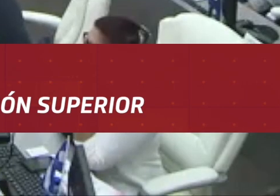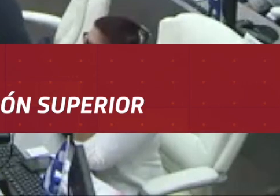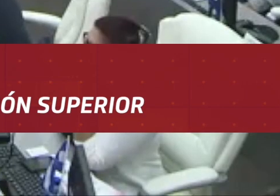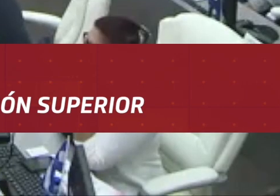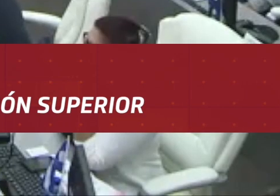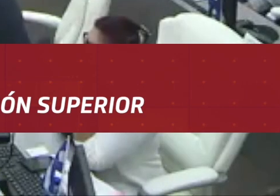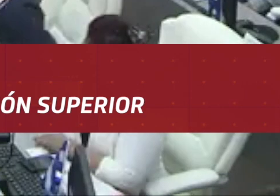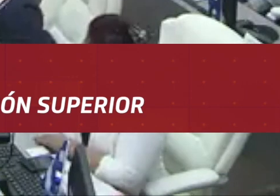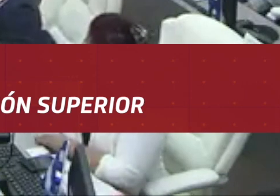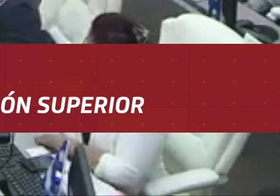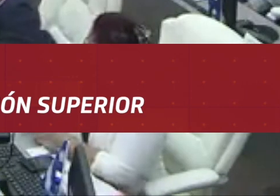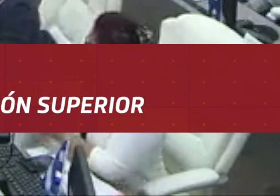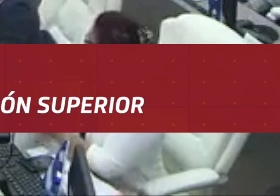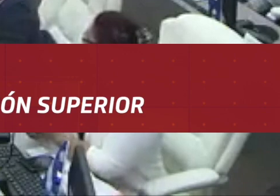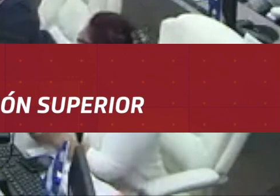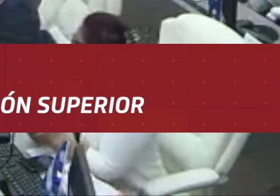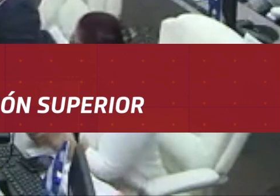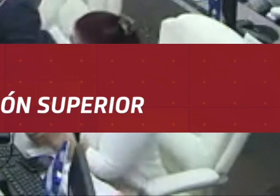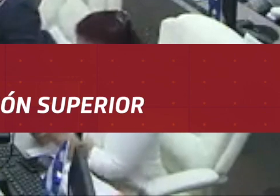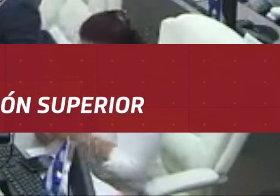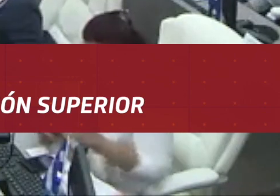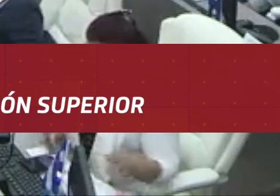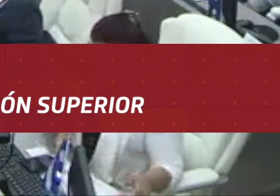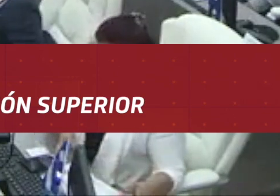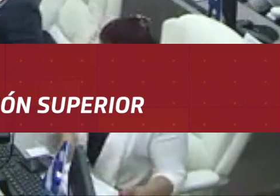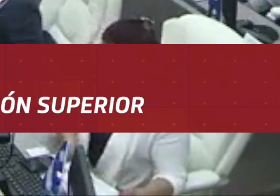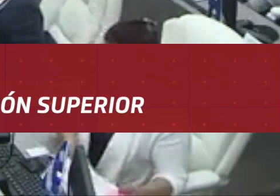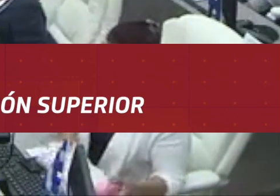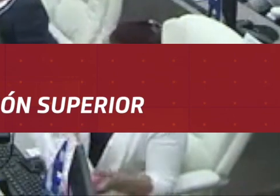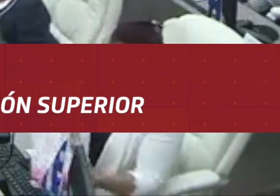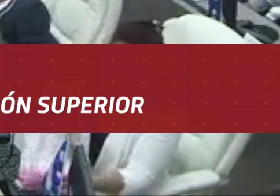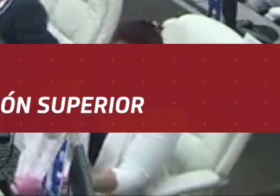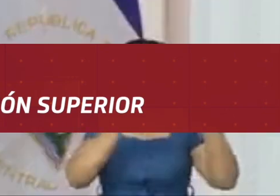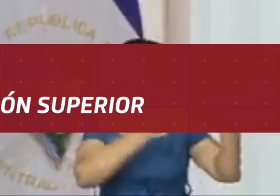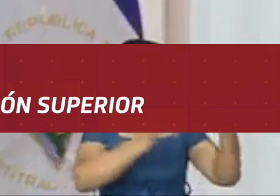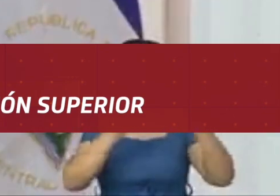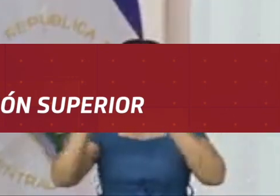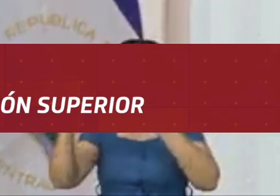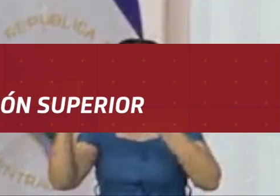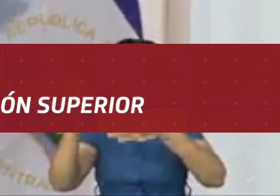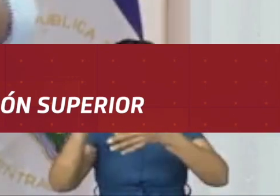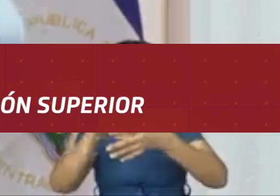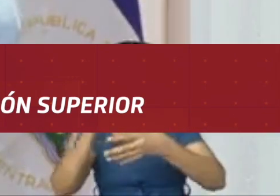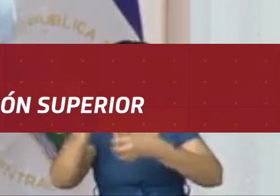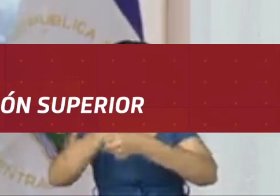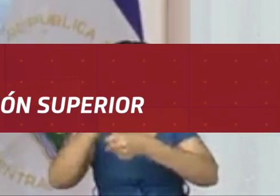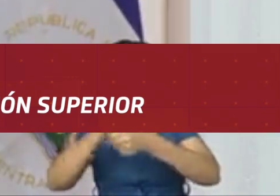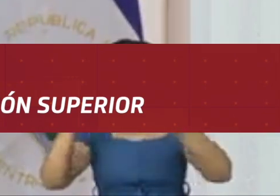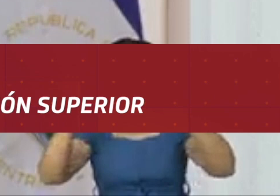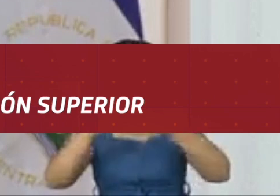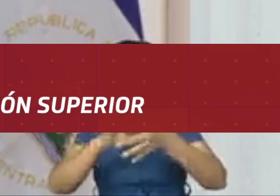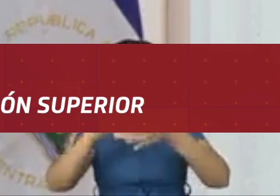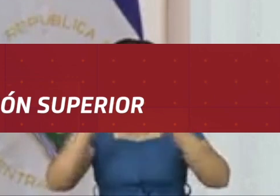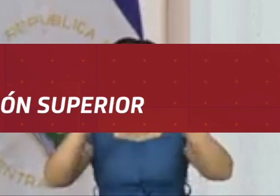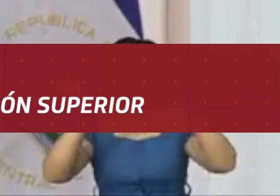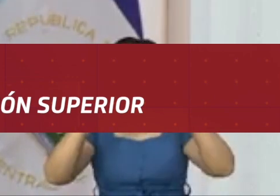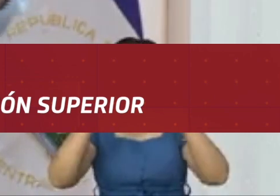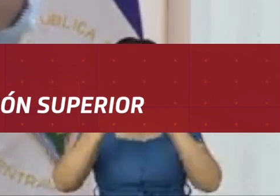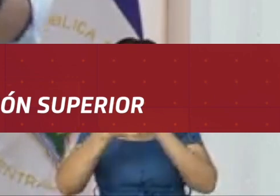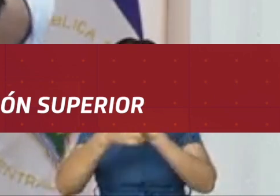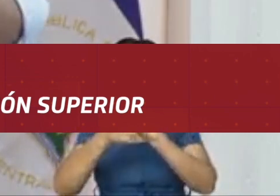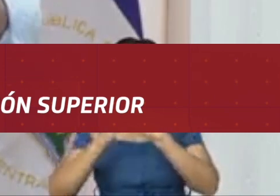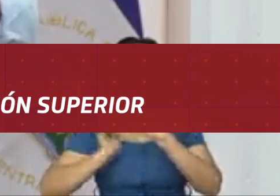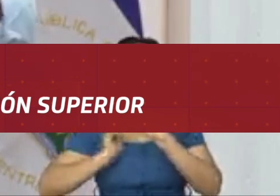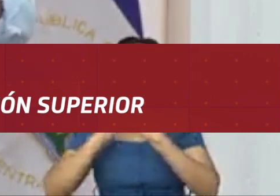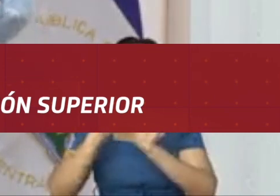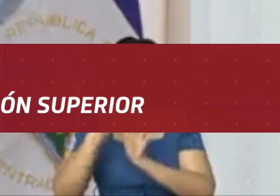cnu Pues ahora tiene que ser nombrado por el presidente de la república porque el esquema que existía Es que